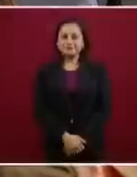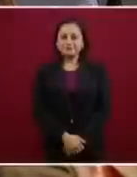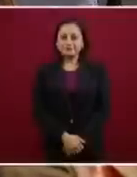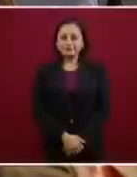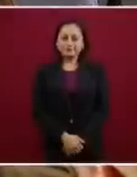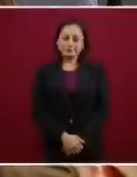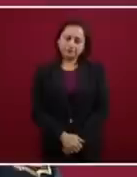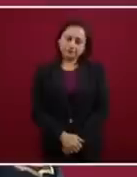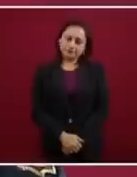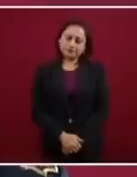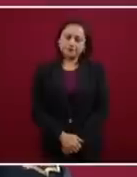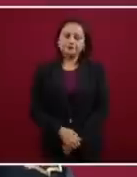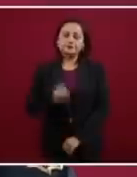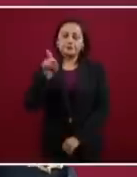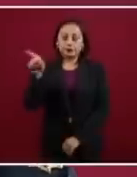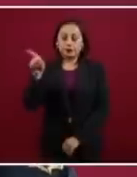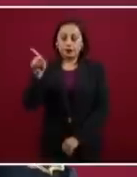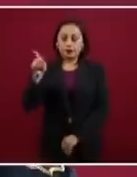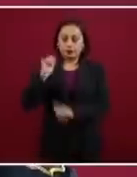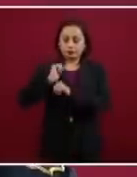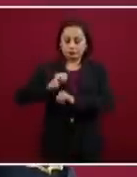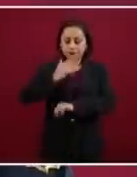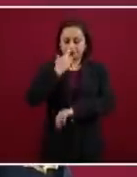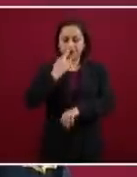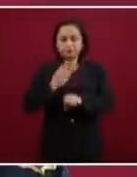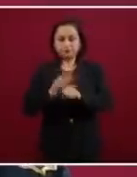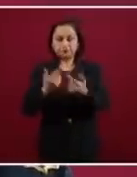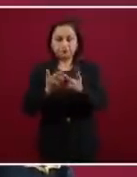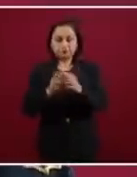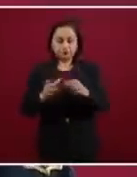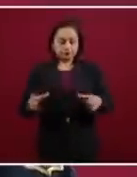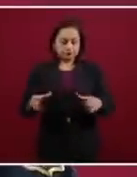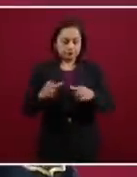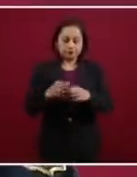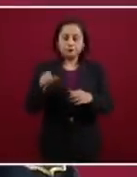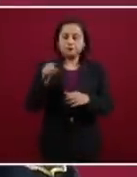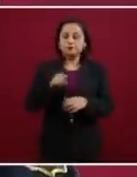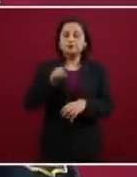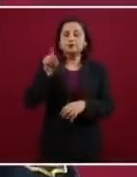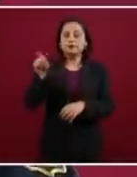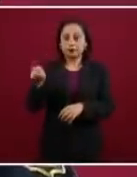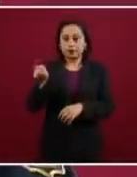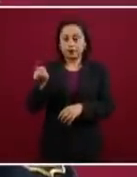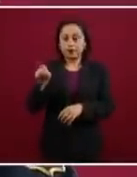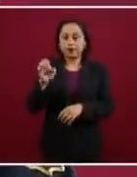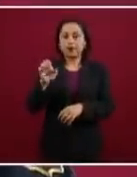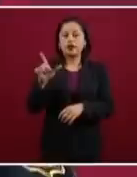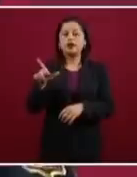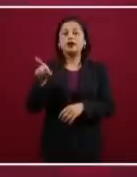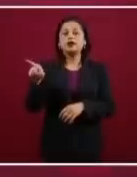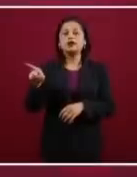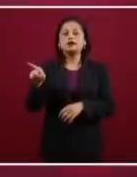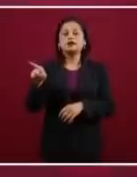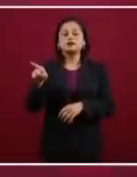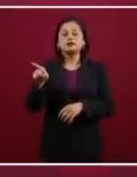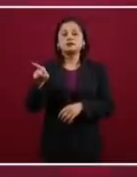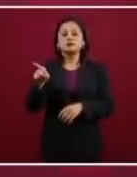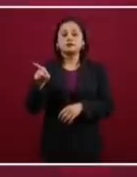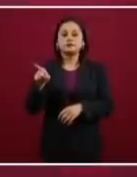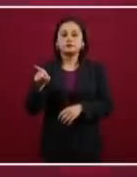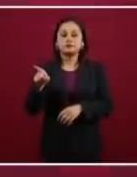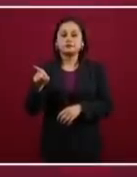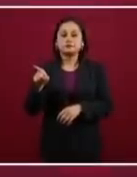él es el responsable de este grupo él es el que maneja a las diferentes